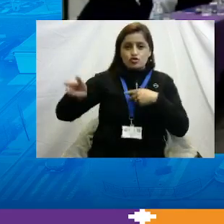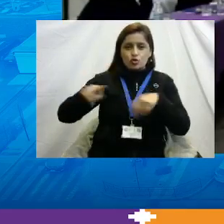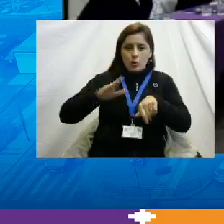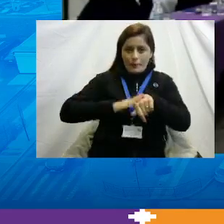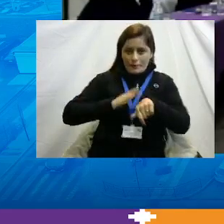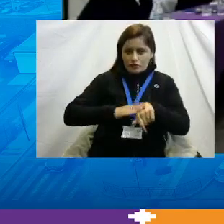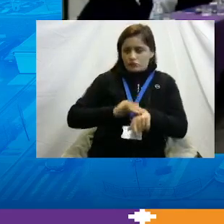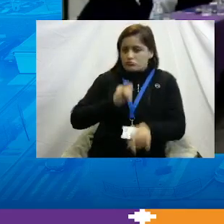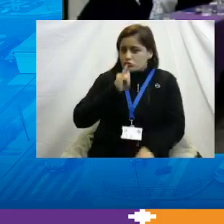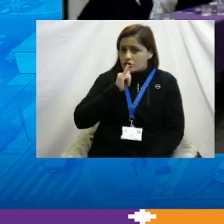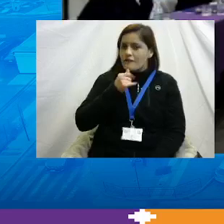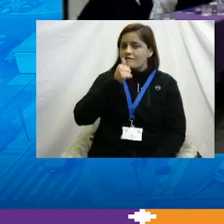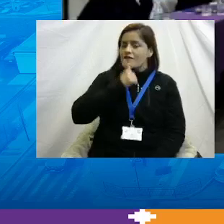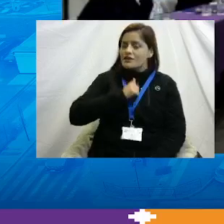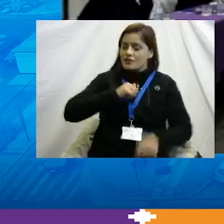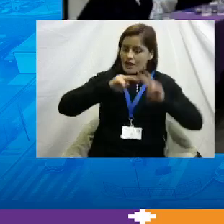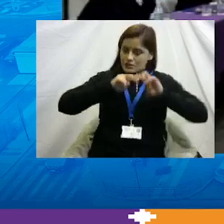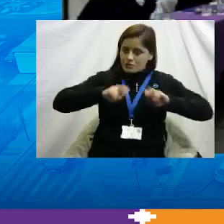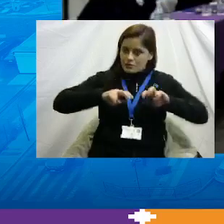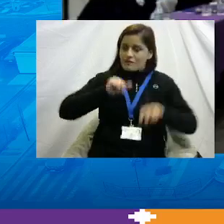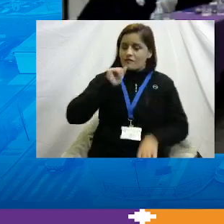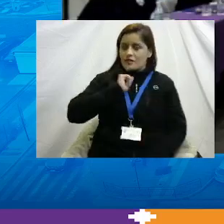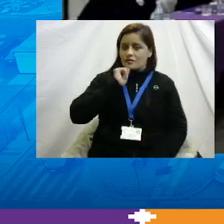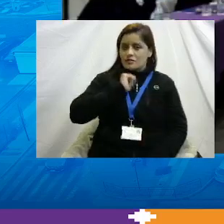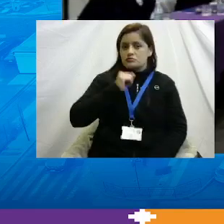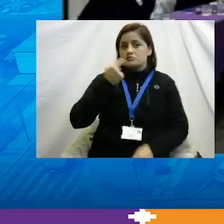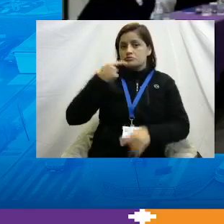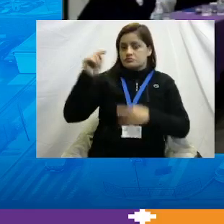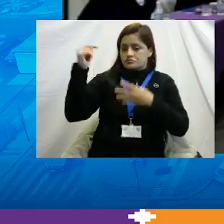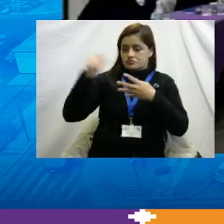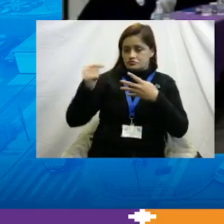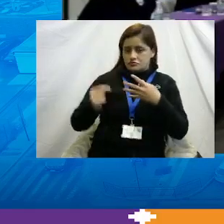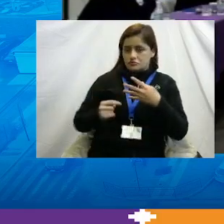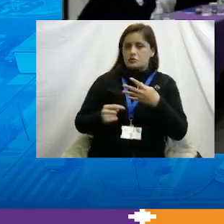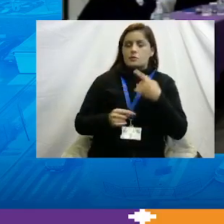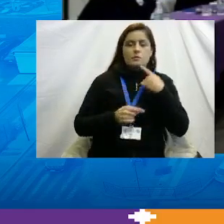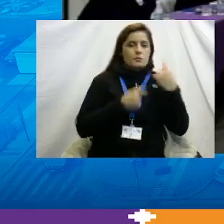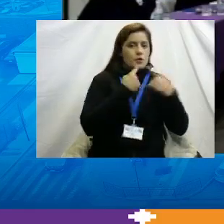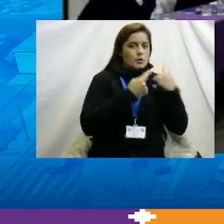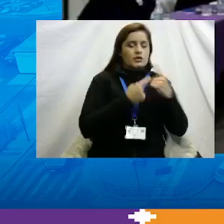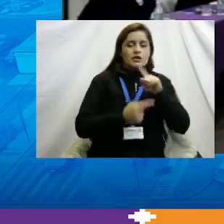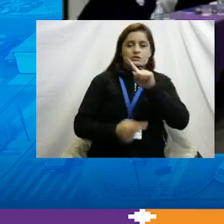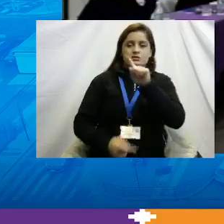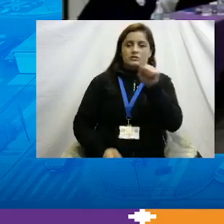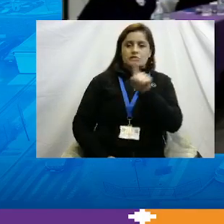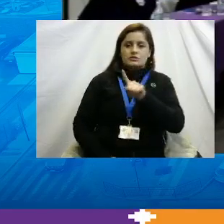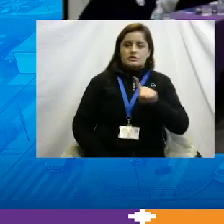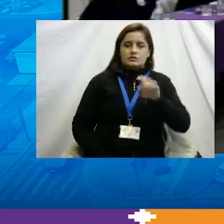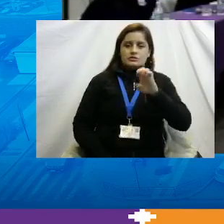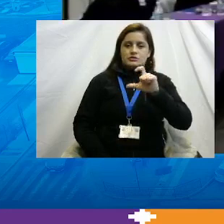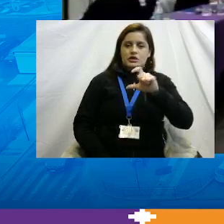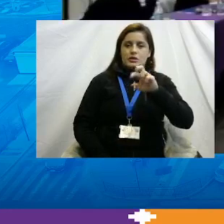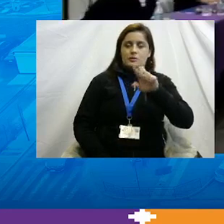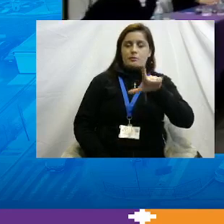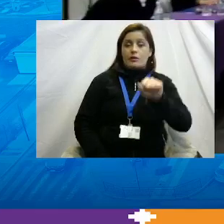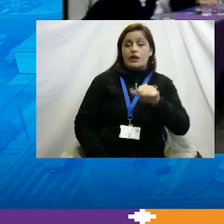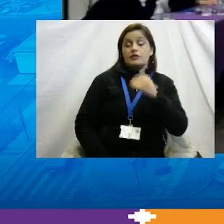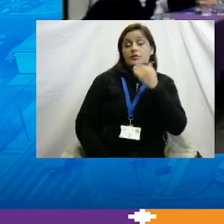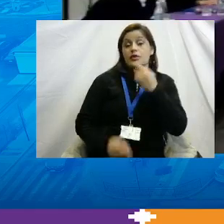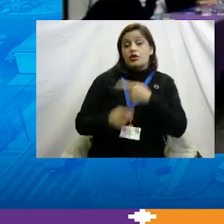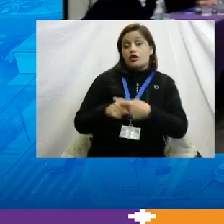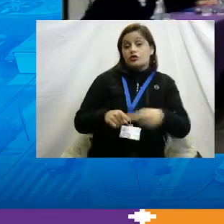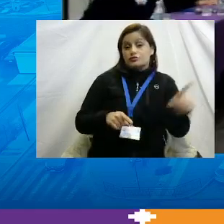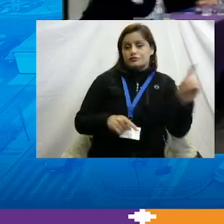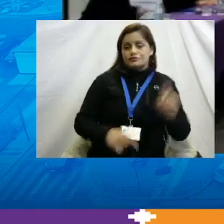inspección. Y los demás puntos, también los vamos a hacer las consultas en SECPLA y también en la revisión del